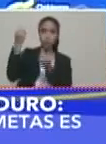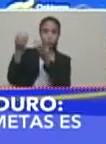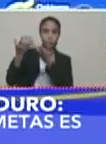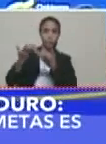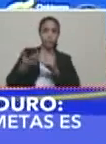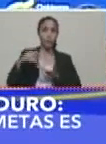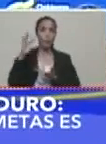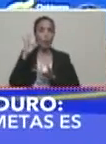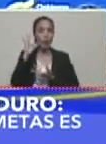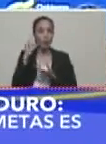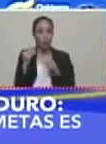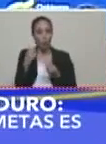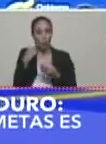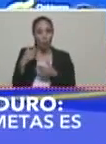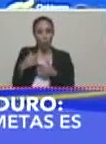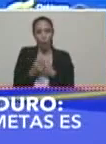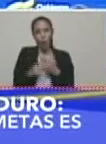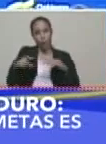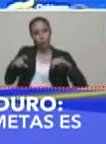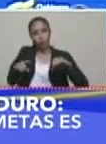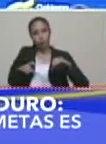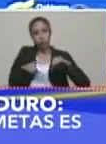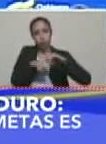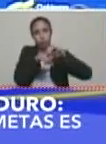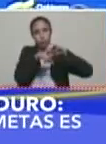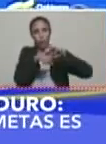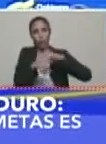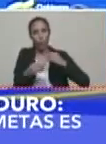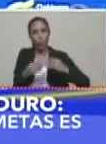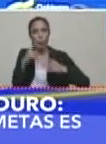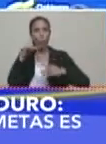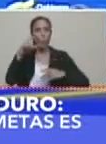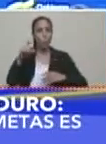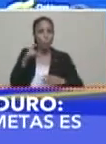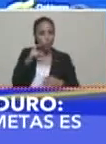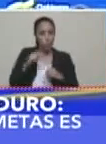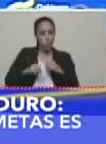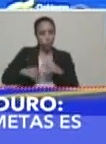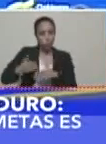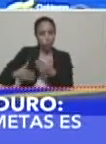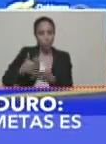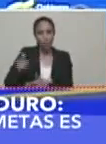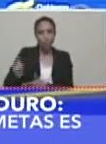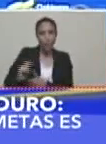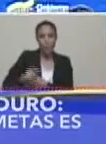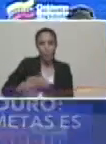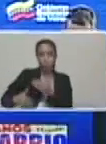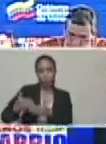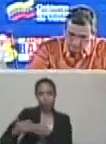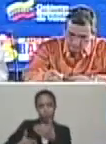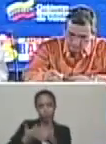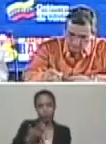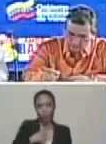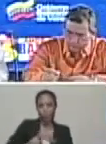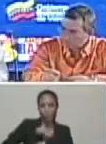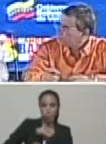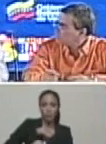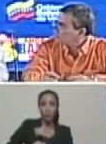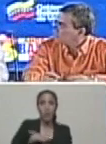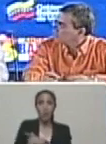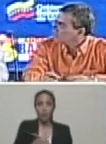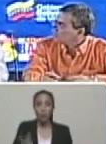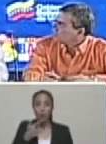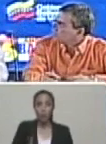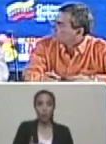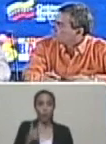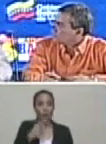mujer, y amerita que nosotros apoyemos a la mujer. Yo sigo insistiendo, el plan parto humanizado tiene